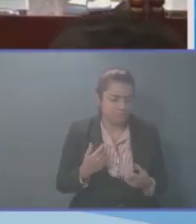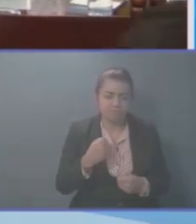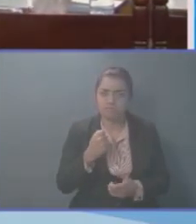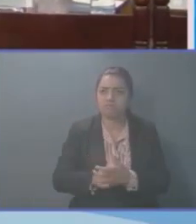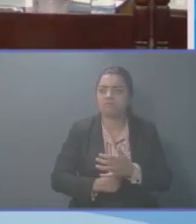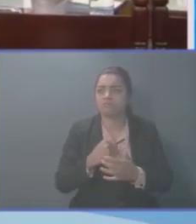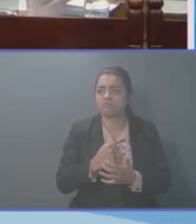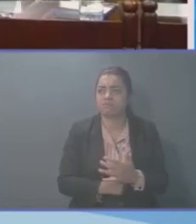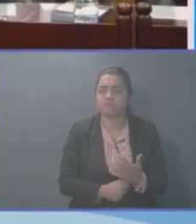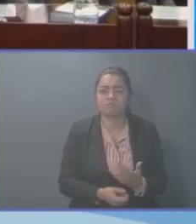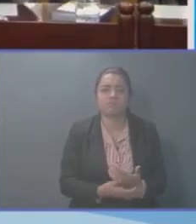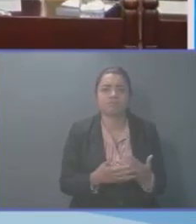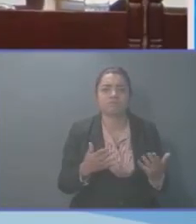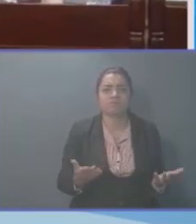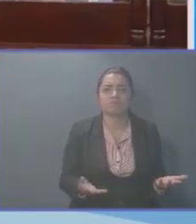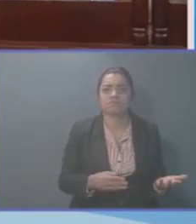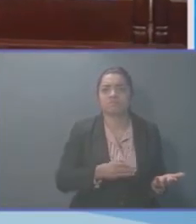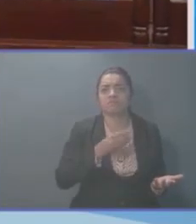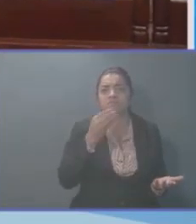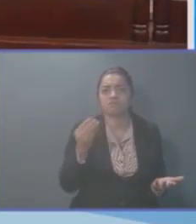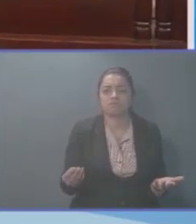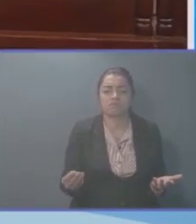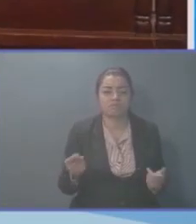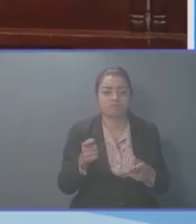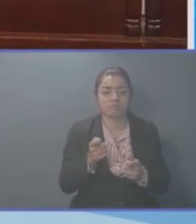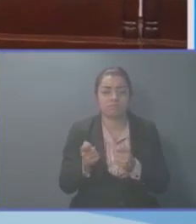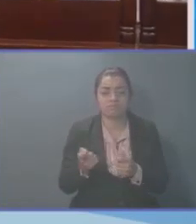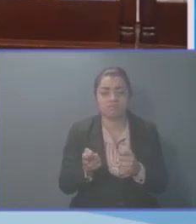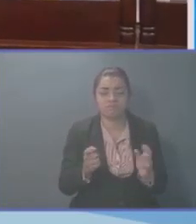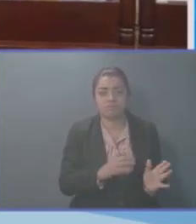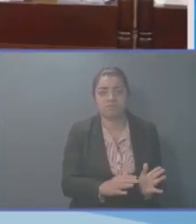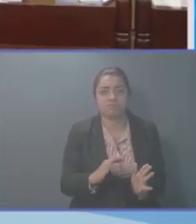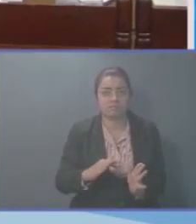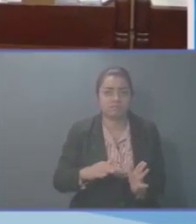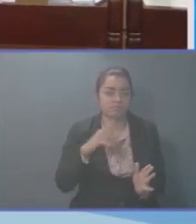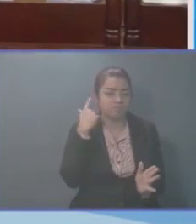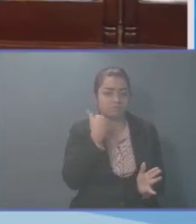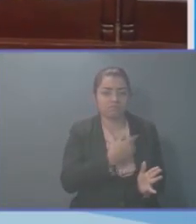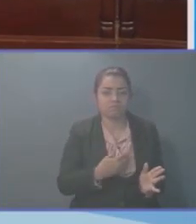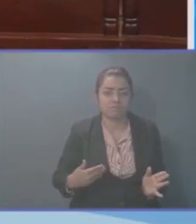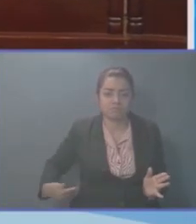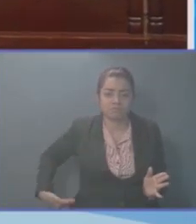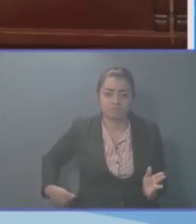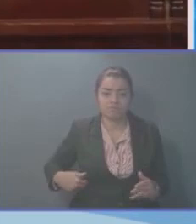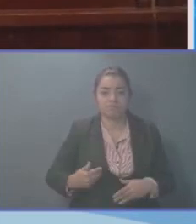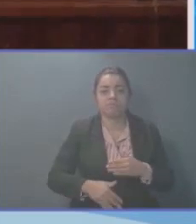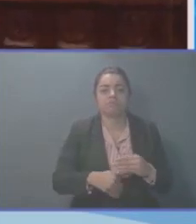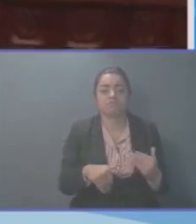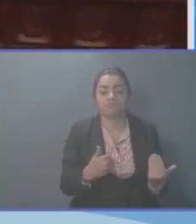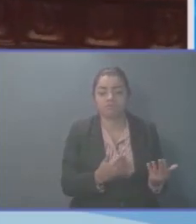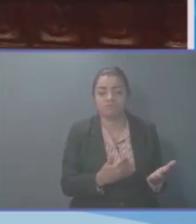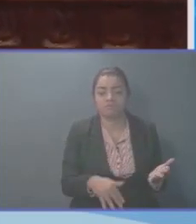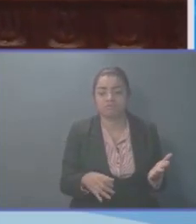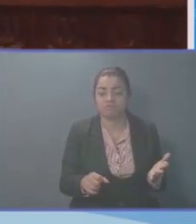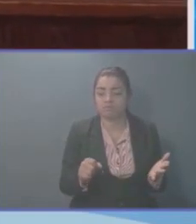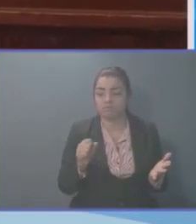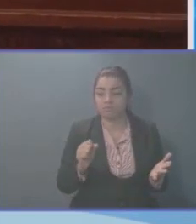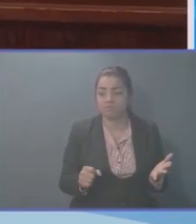pero no como ha sido manipulado por el presidente de la República, ¿verdad? Al final creo yo